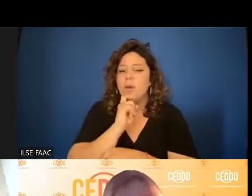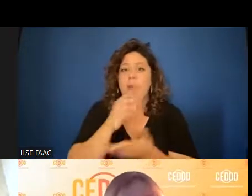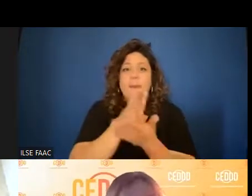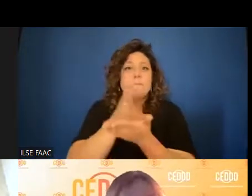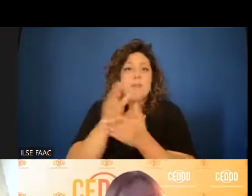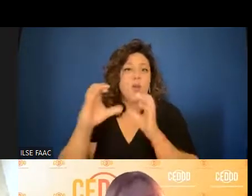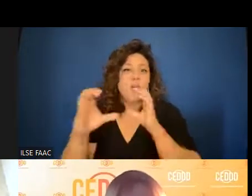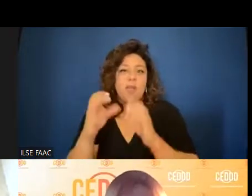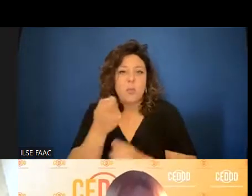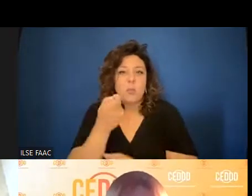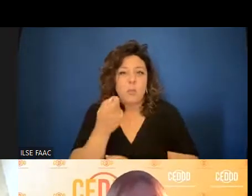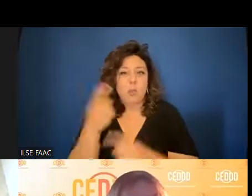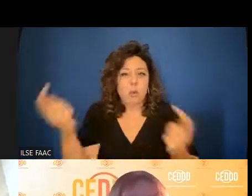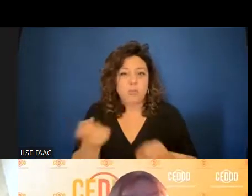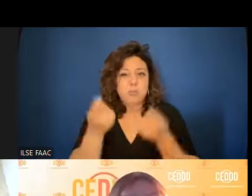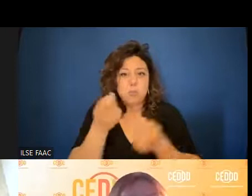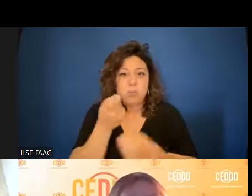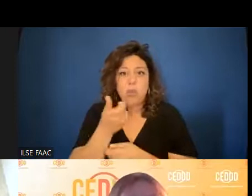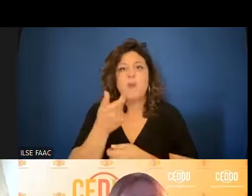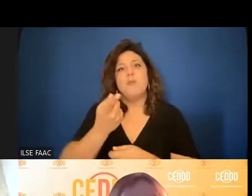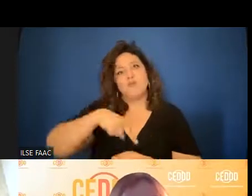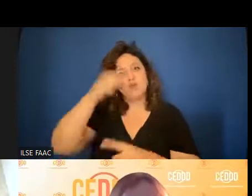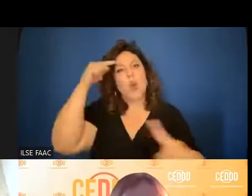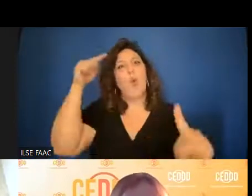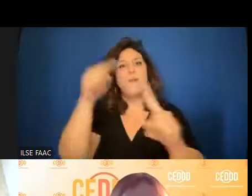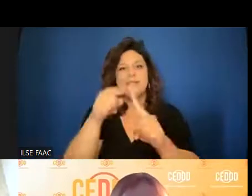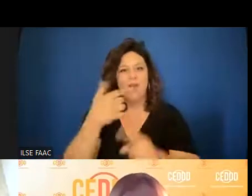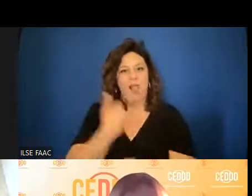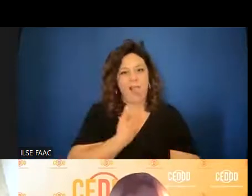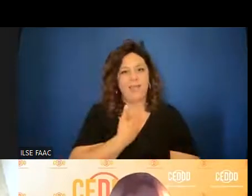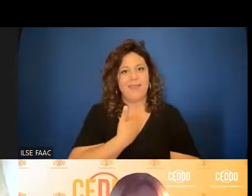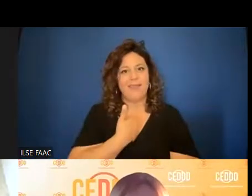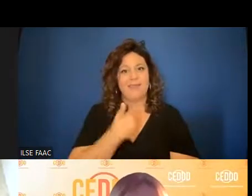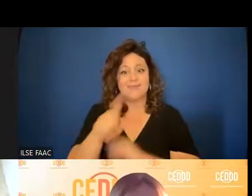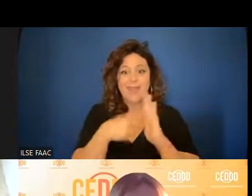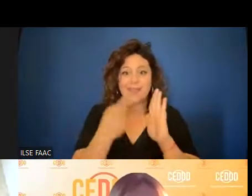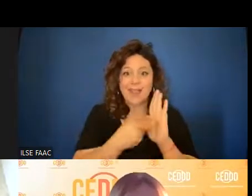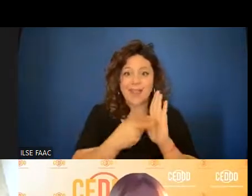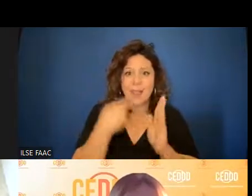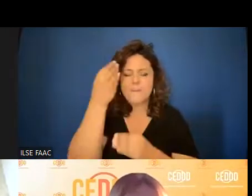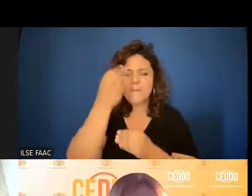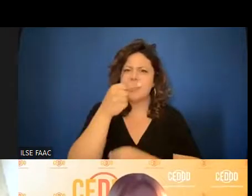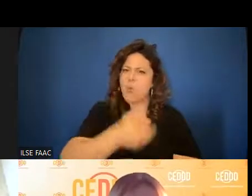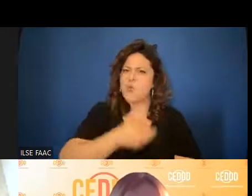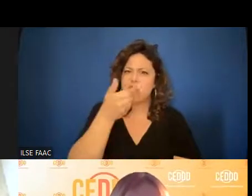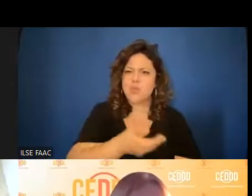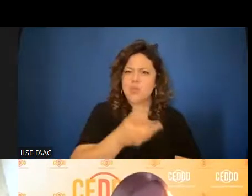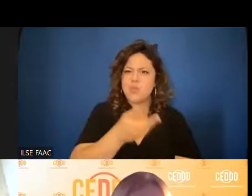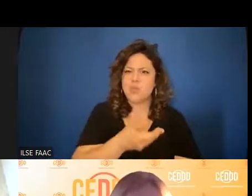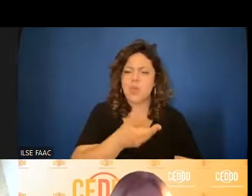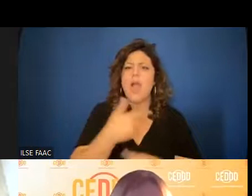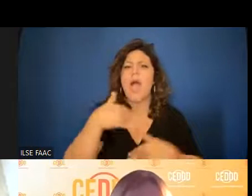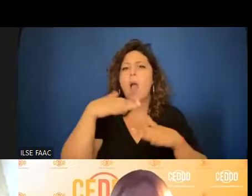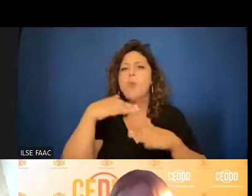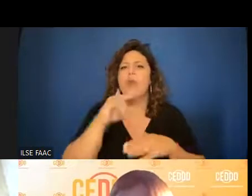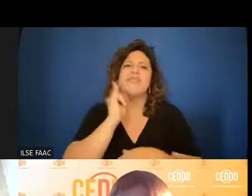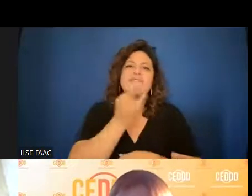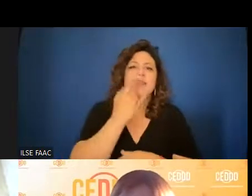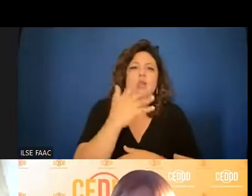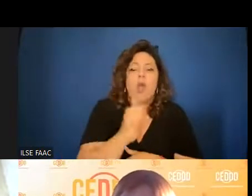llegado ya al final de esta interesantísima jornada del sectorial